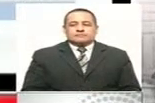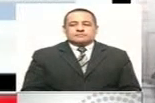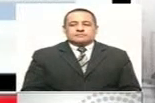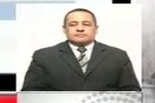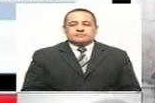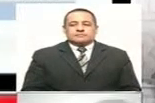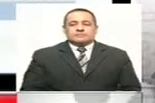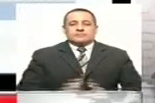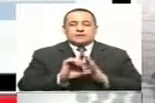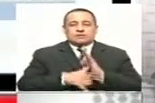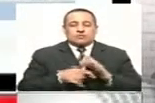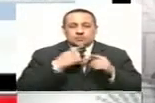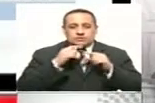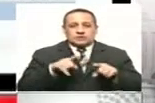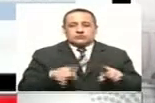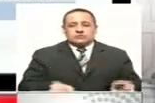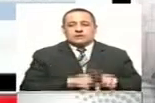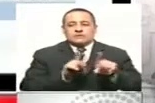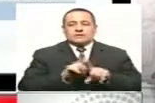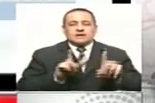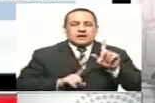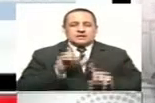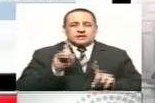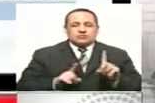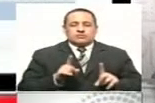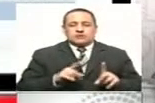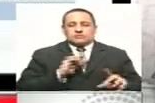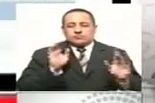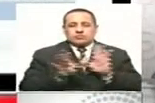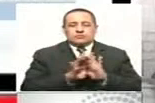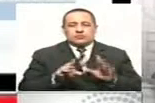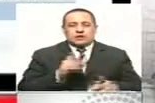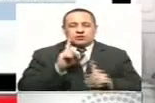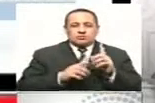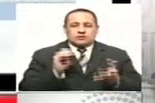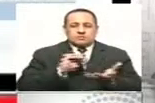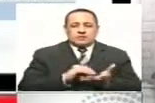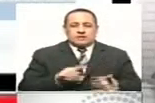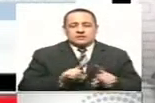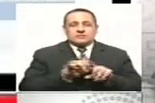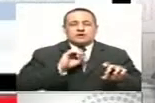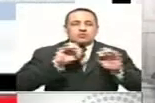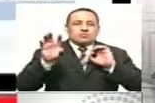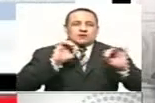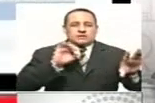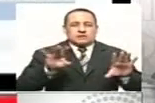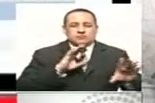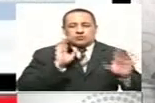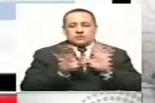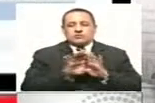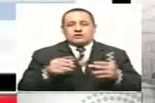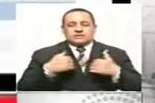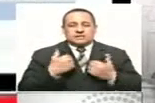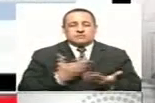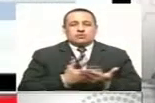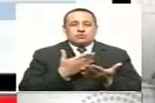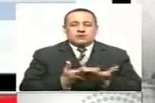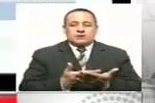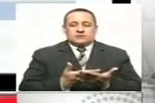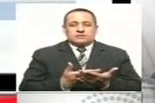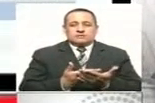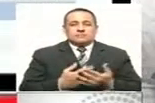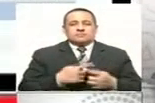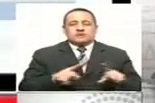Luego de esto, hay algunas cosas más, campañas publicitarias, por ejemplo, que se tienen previstas